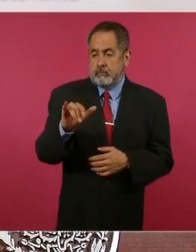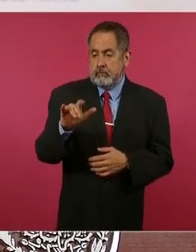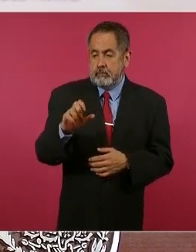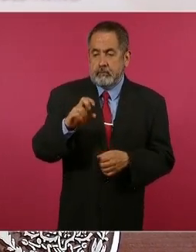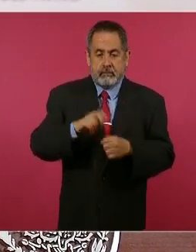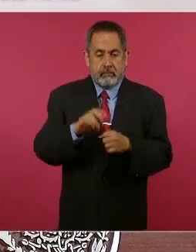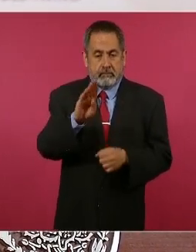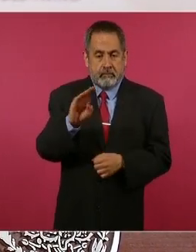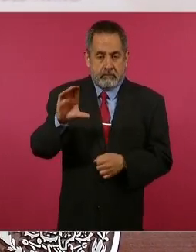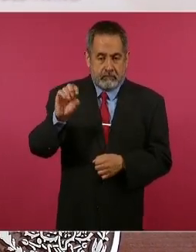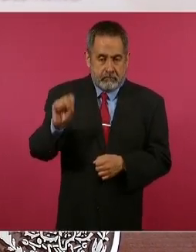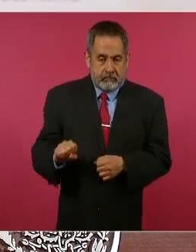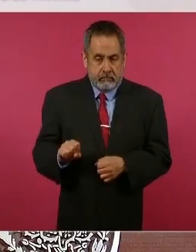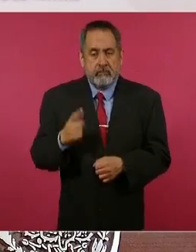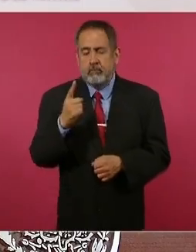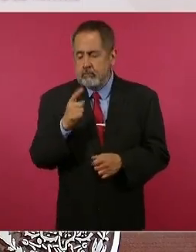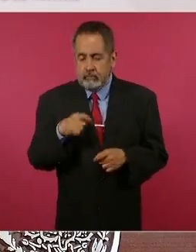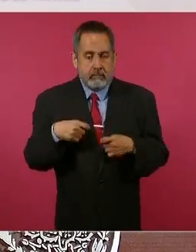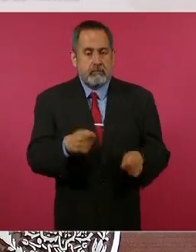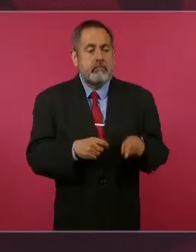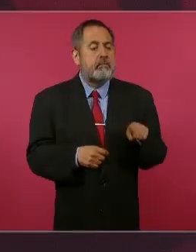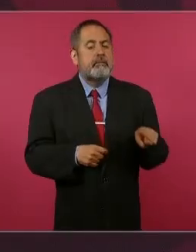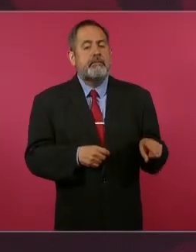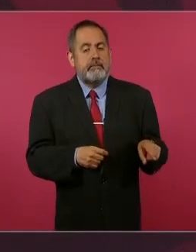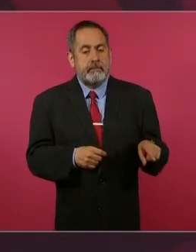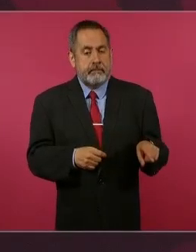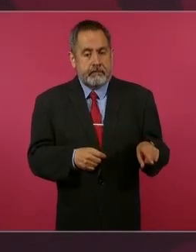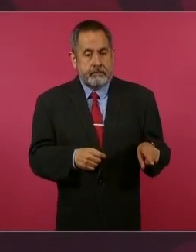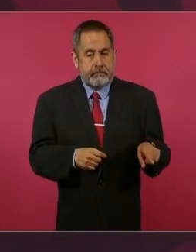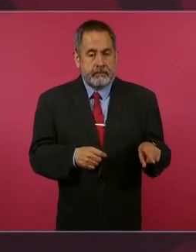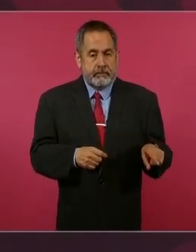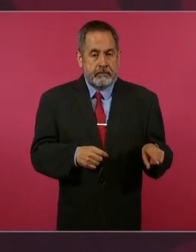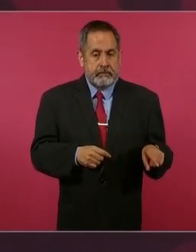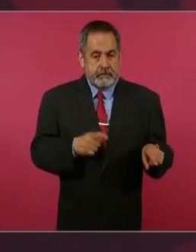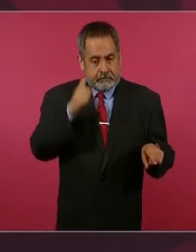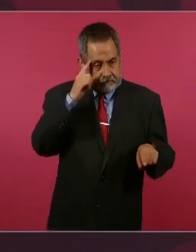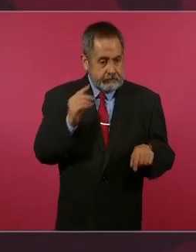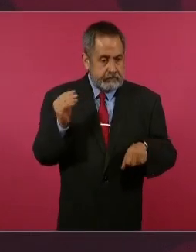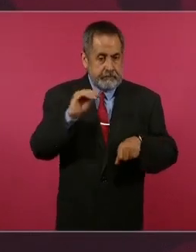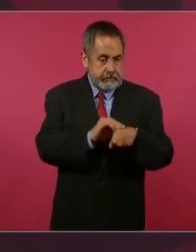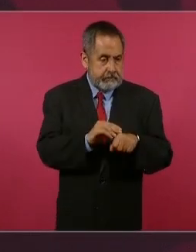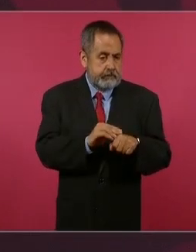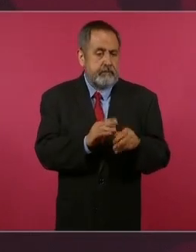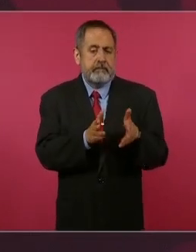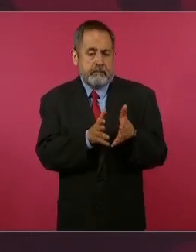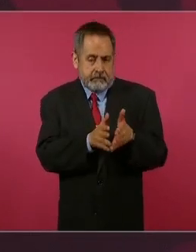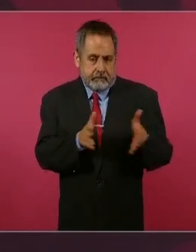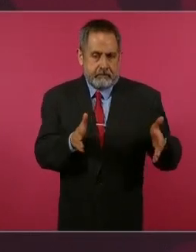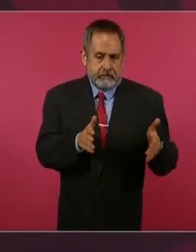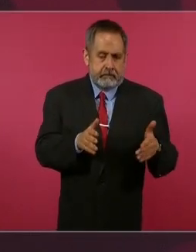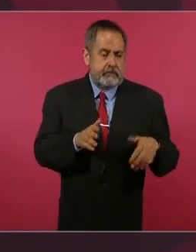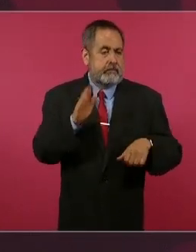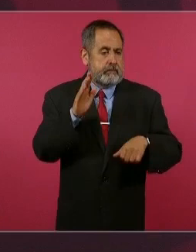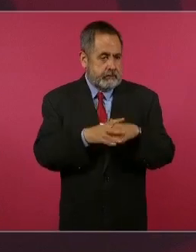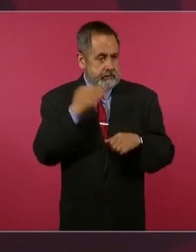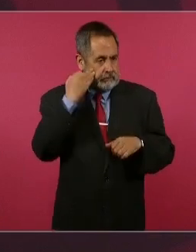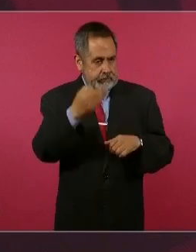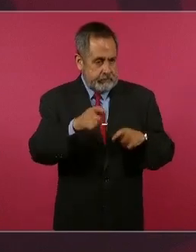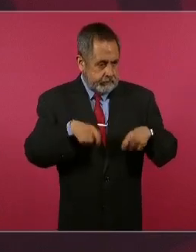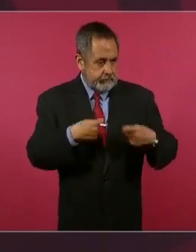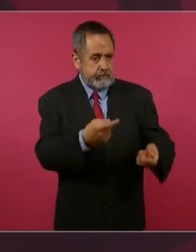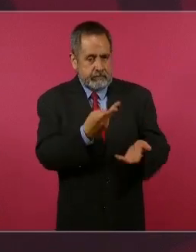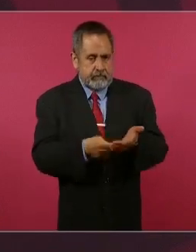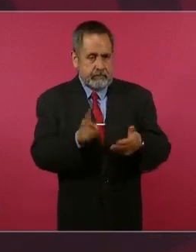Baja California Sur, de una ampliación, se hizo una consulta